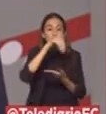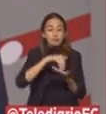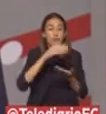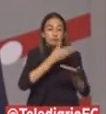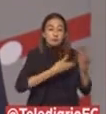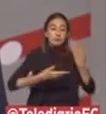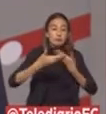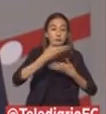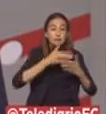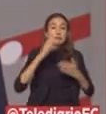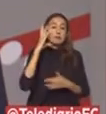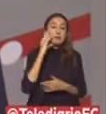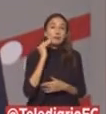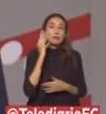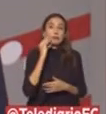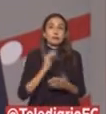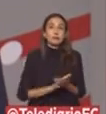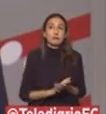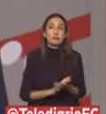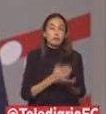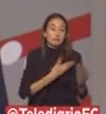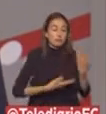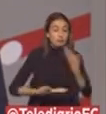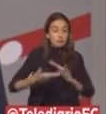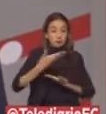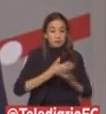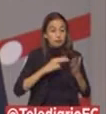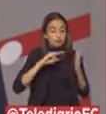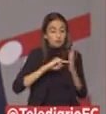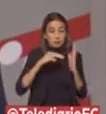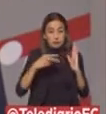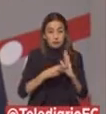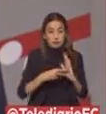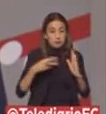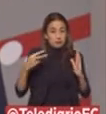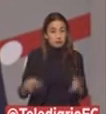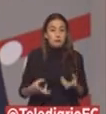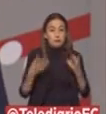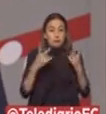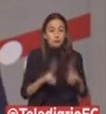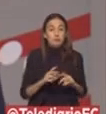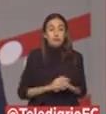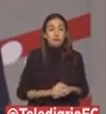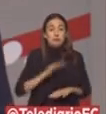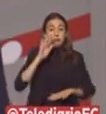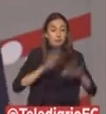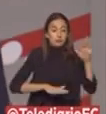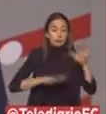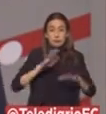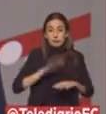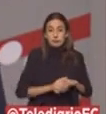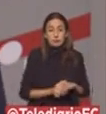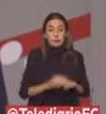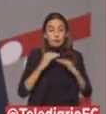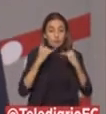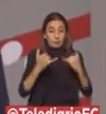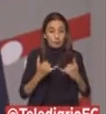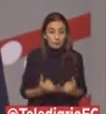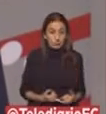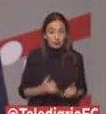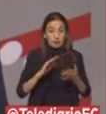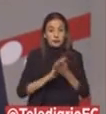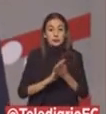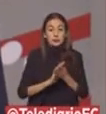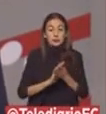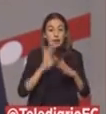intercambio de experiencias para el intercambio de tecnologías que no es un tema menor y alrededor de esto obviamente dado el giro